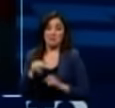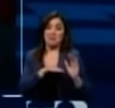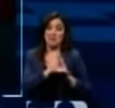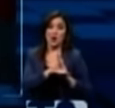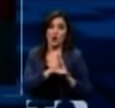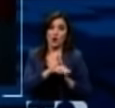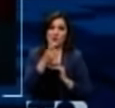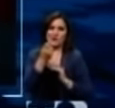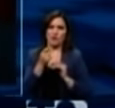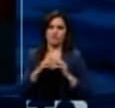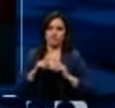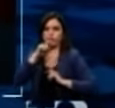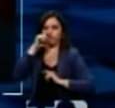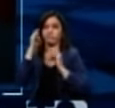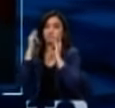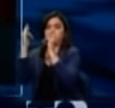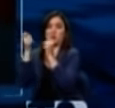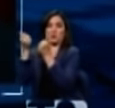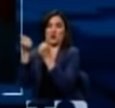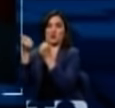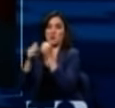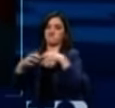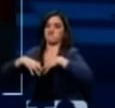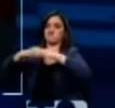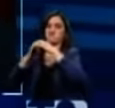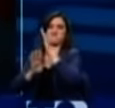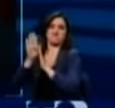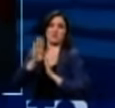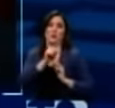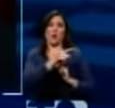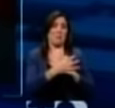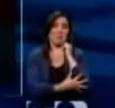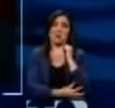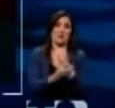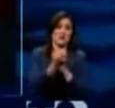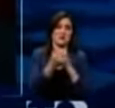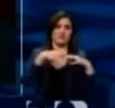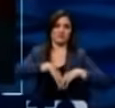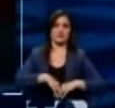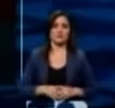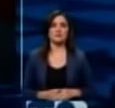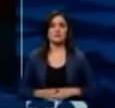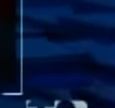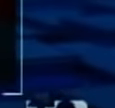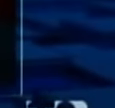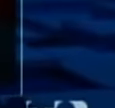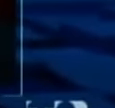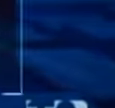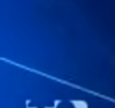bancos solventes superaron la crisis, los bancos insolventes no la superaron.